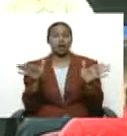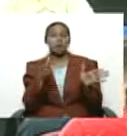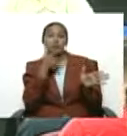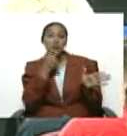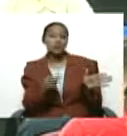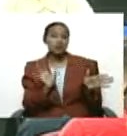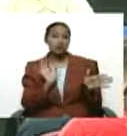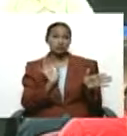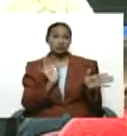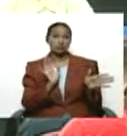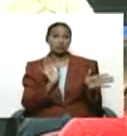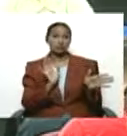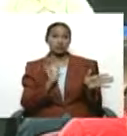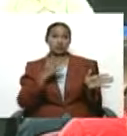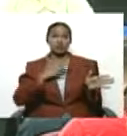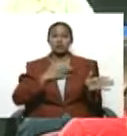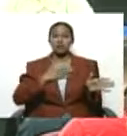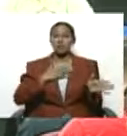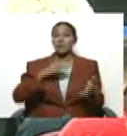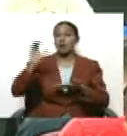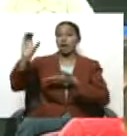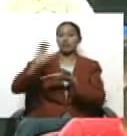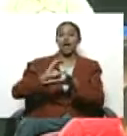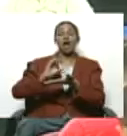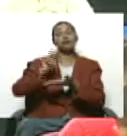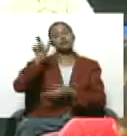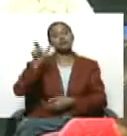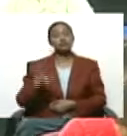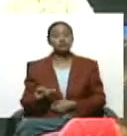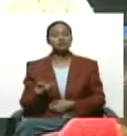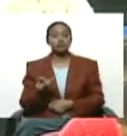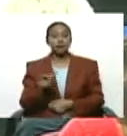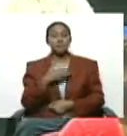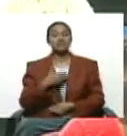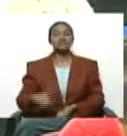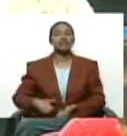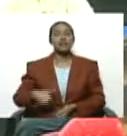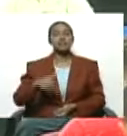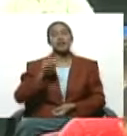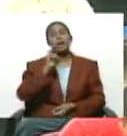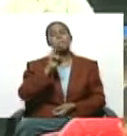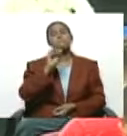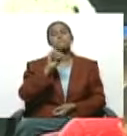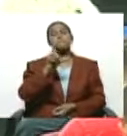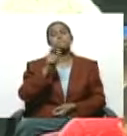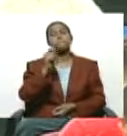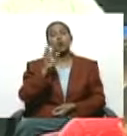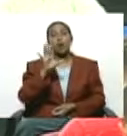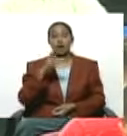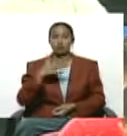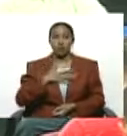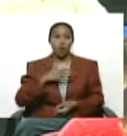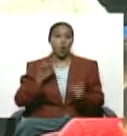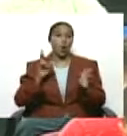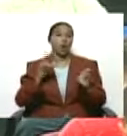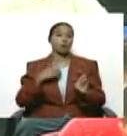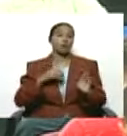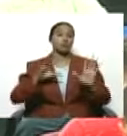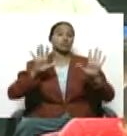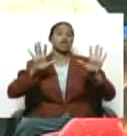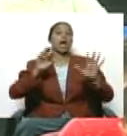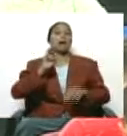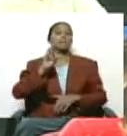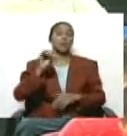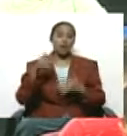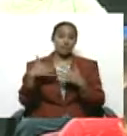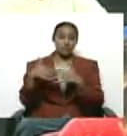dado la plata que le dieron a Lorenzo Mendoza, yo tendría como 10 Polar. Te lo garantizo. Aquí en Venezuela,